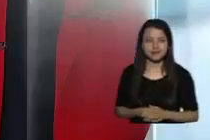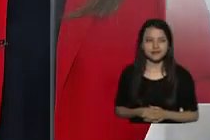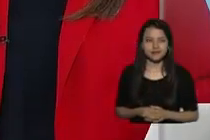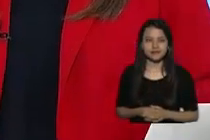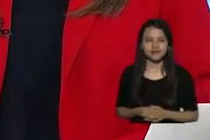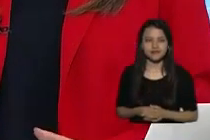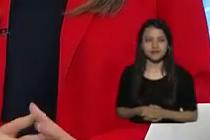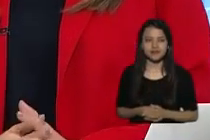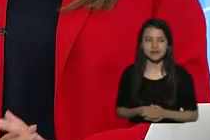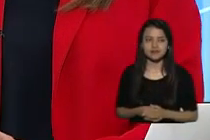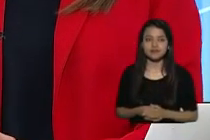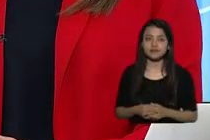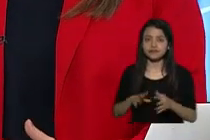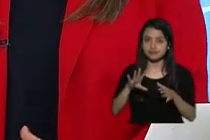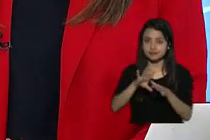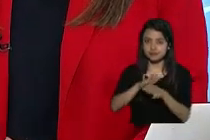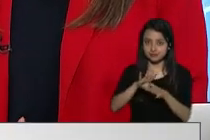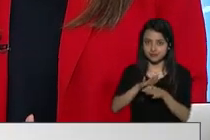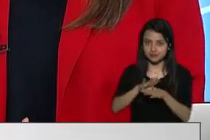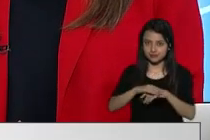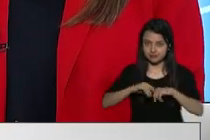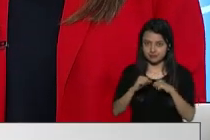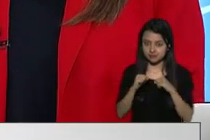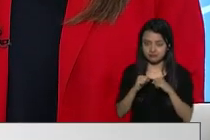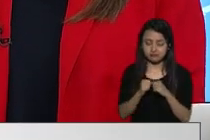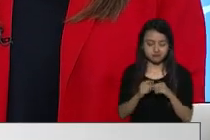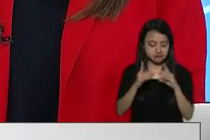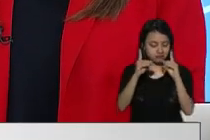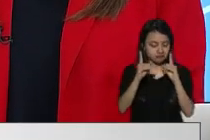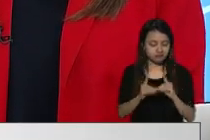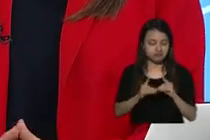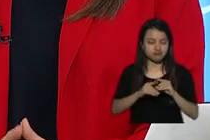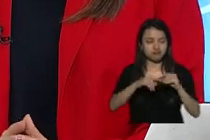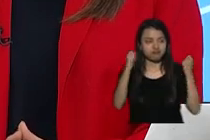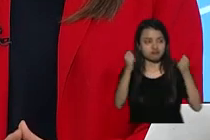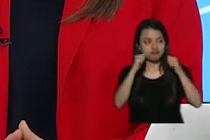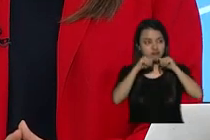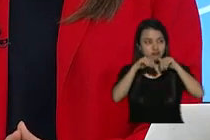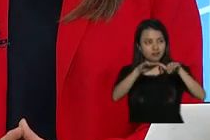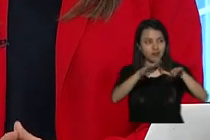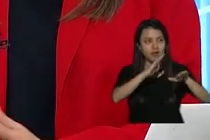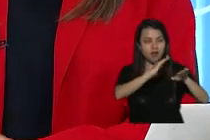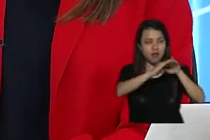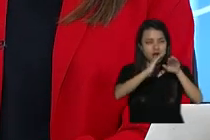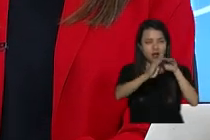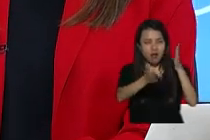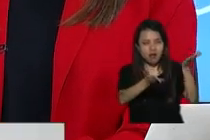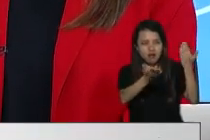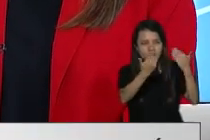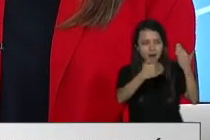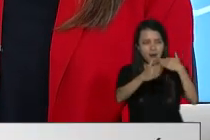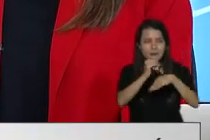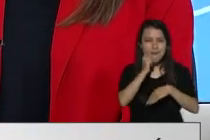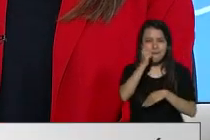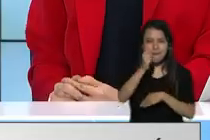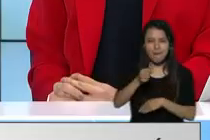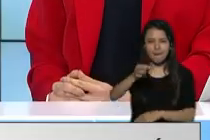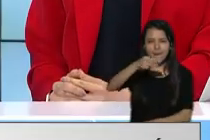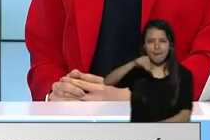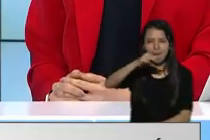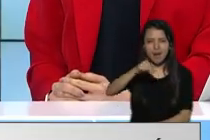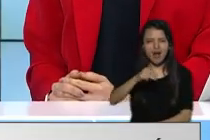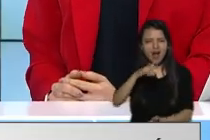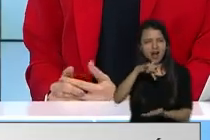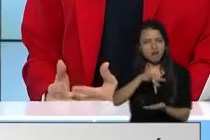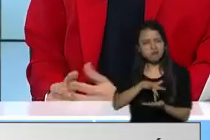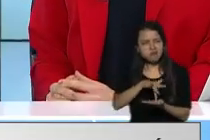CMI. Los taxistas de Bogotá mantienen la convocatoria de paro para mañana miércoles en la capital del país. Nicolás Romero, muy